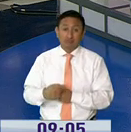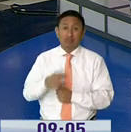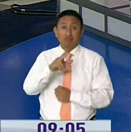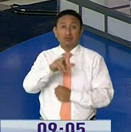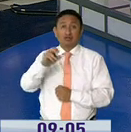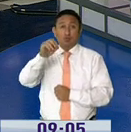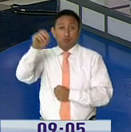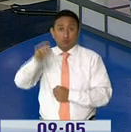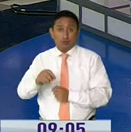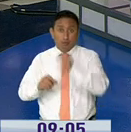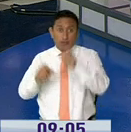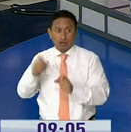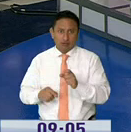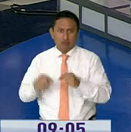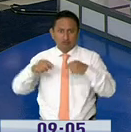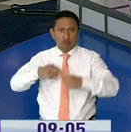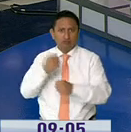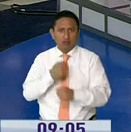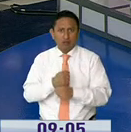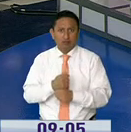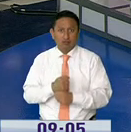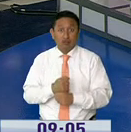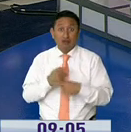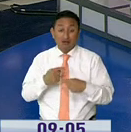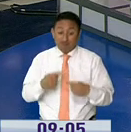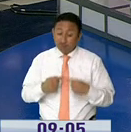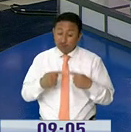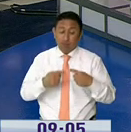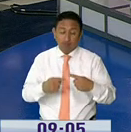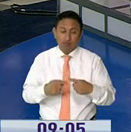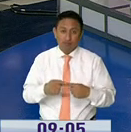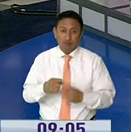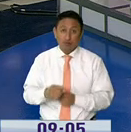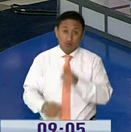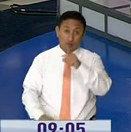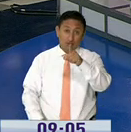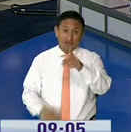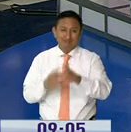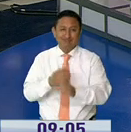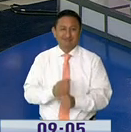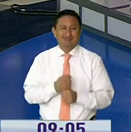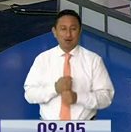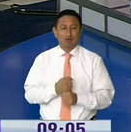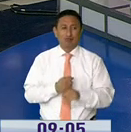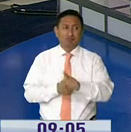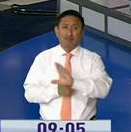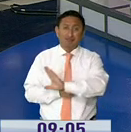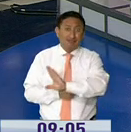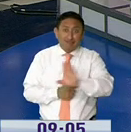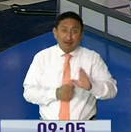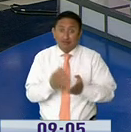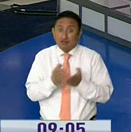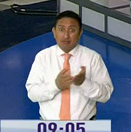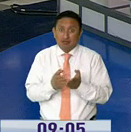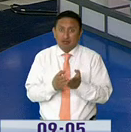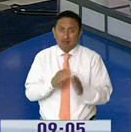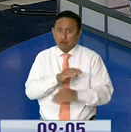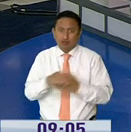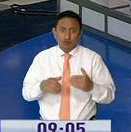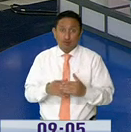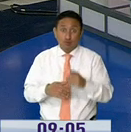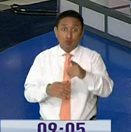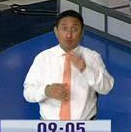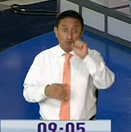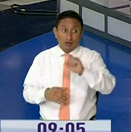30% ALI de esta población, que esté en actividad para que usted esté seguro, para que no le falte ningún servicio y pueda